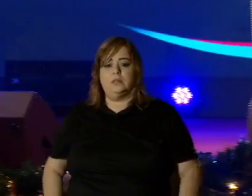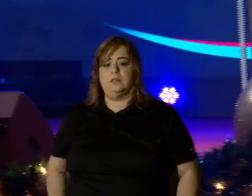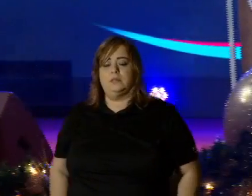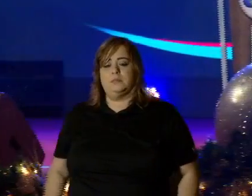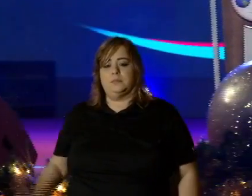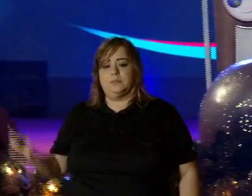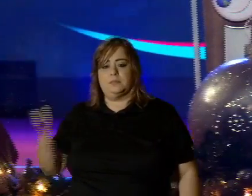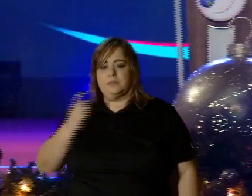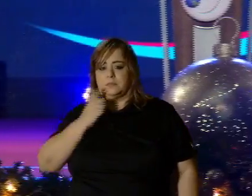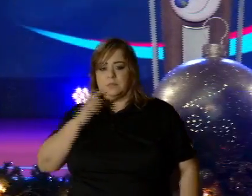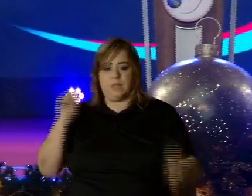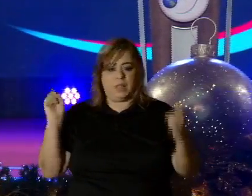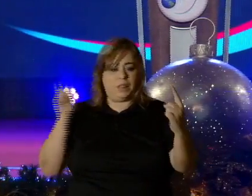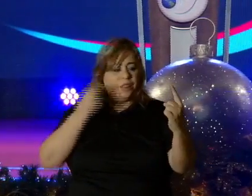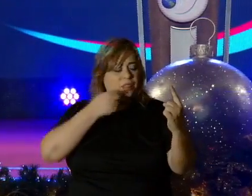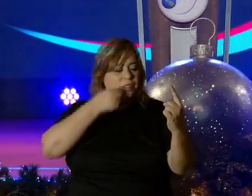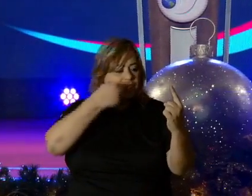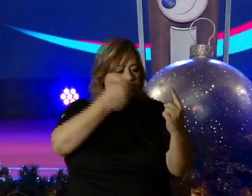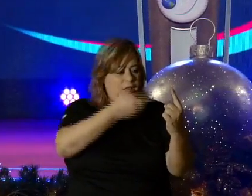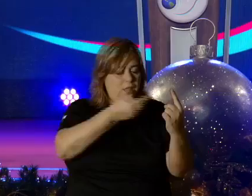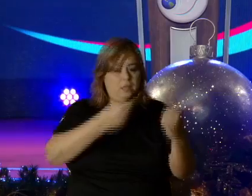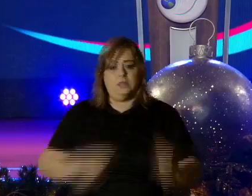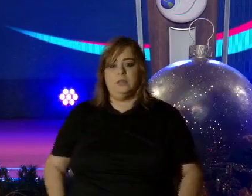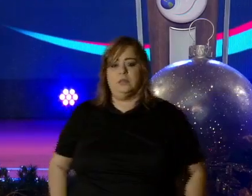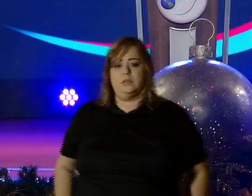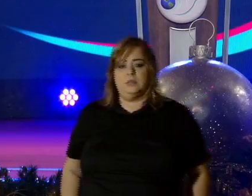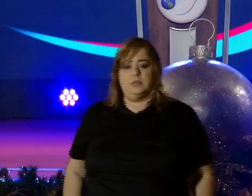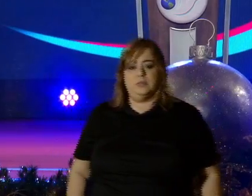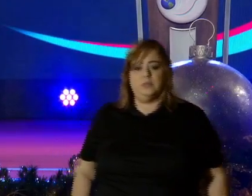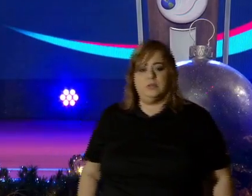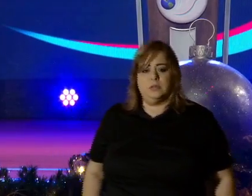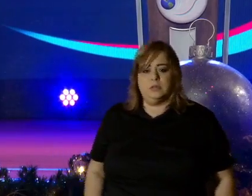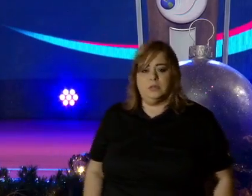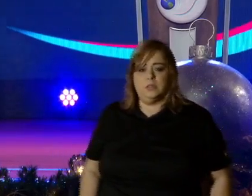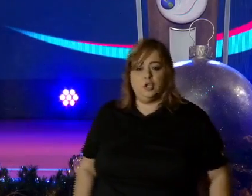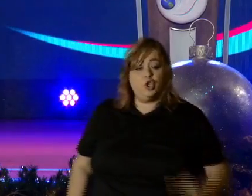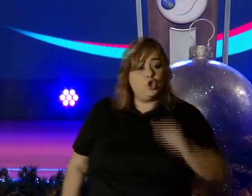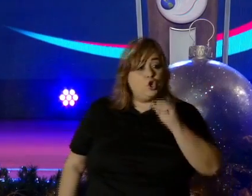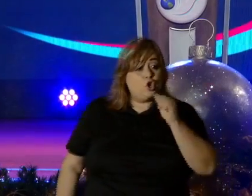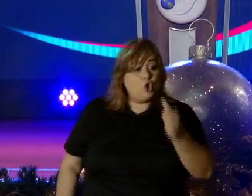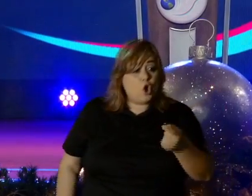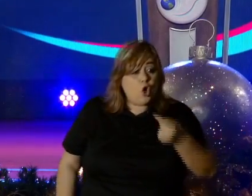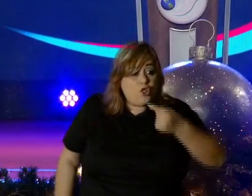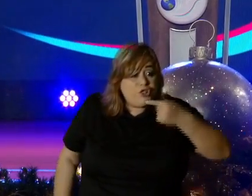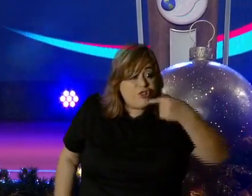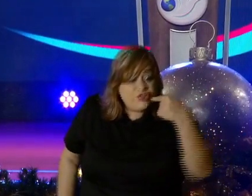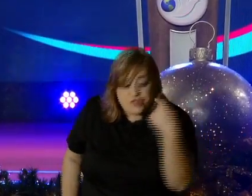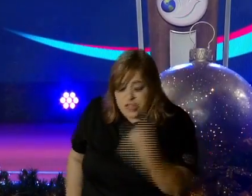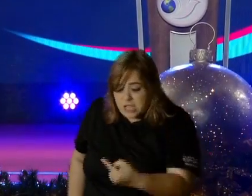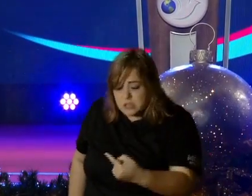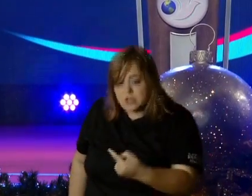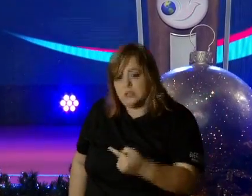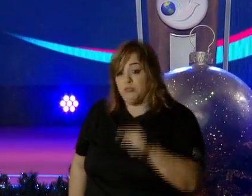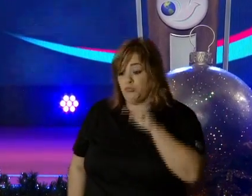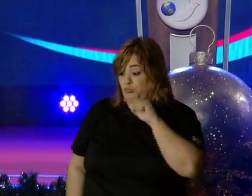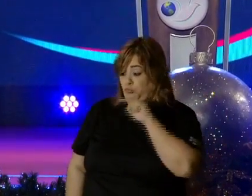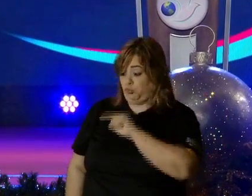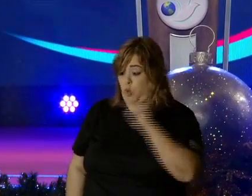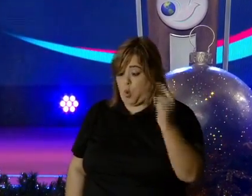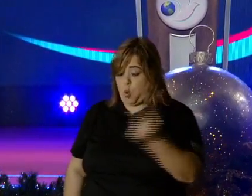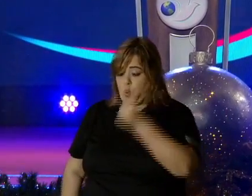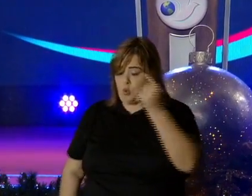Jesús? Léalo conmigo. No te he dicho que si